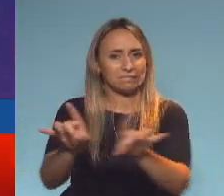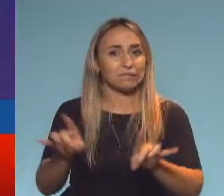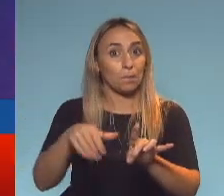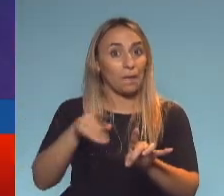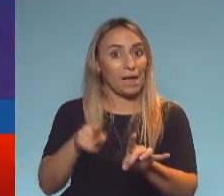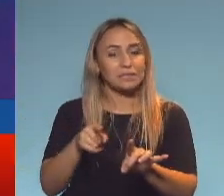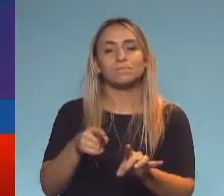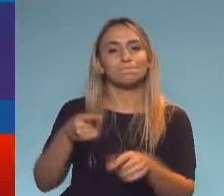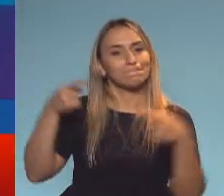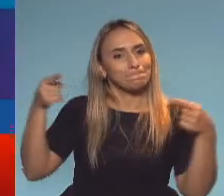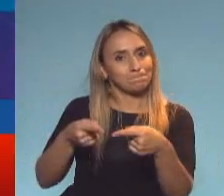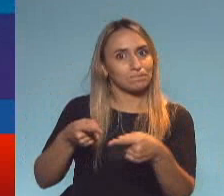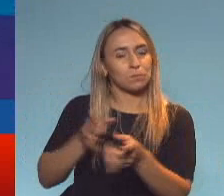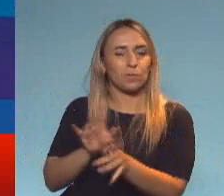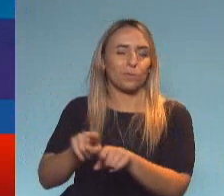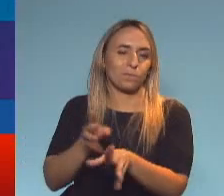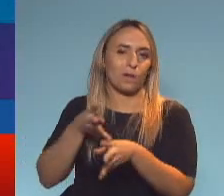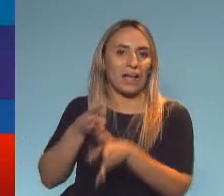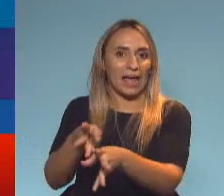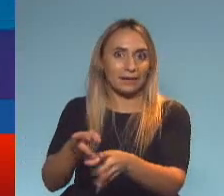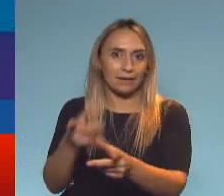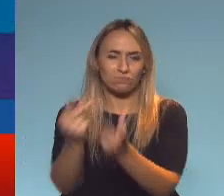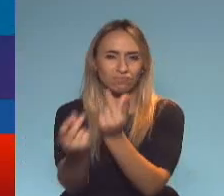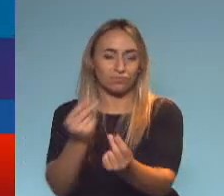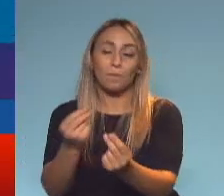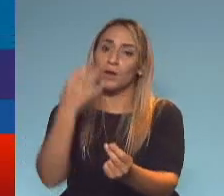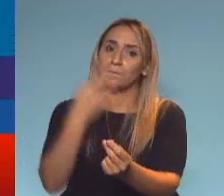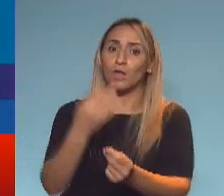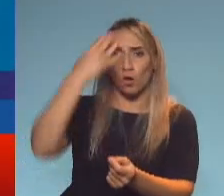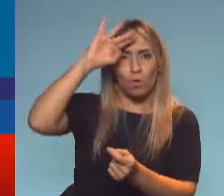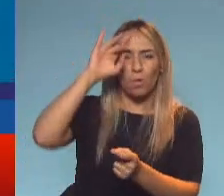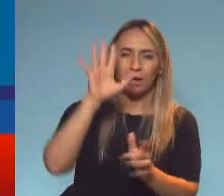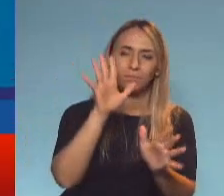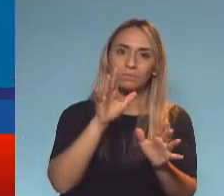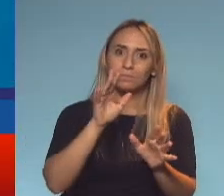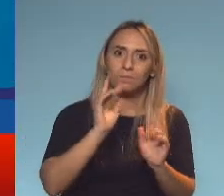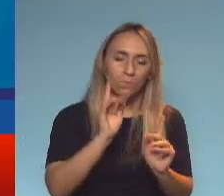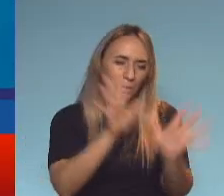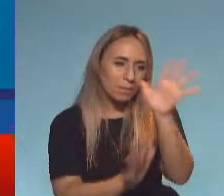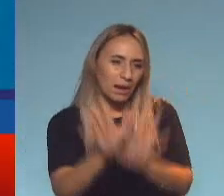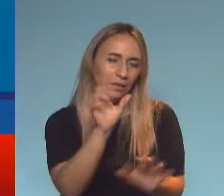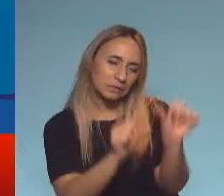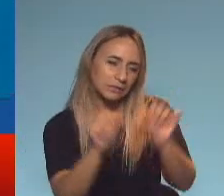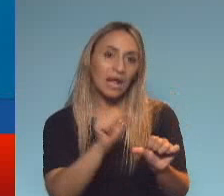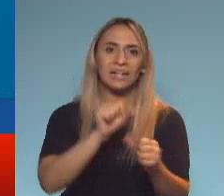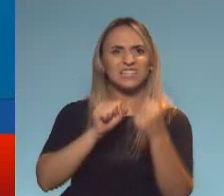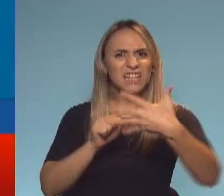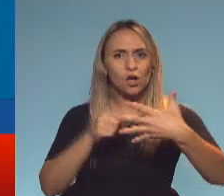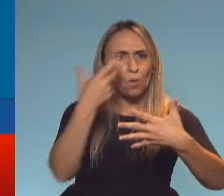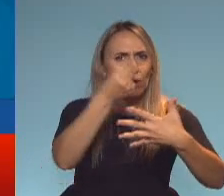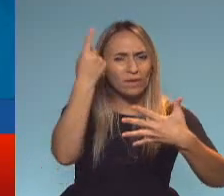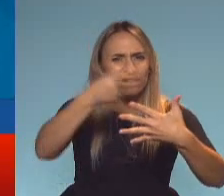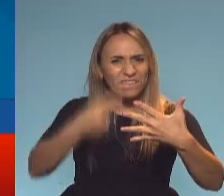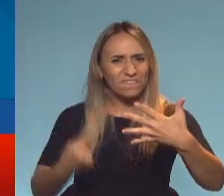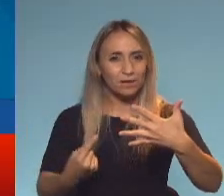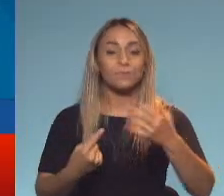es importante entender que Cuba está desarrollando 5 vacunas para enfrentar el coronavirus y de hecho 2 de ellas